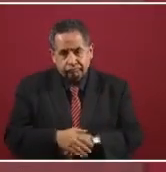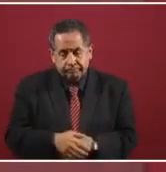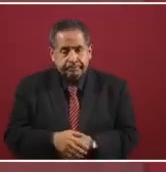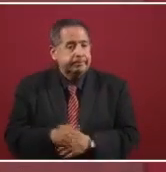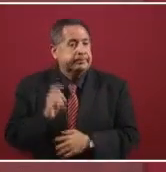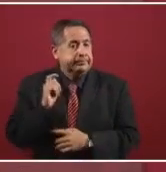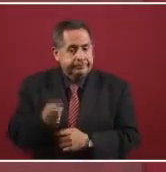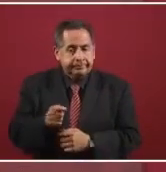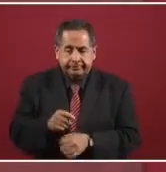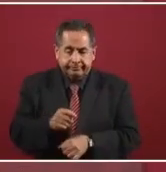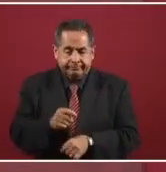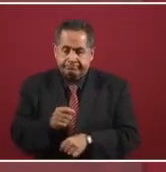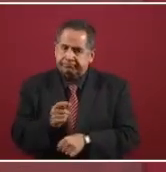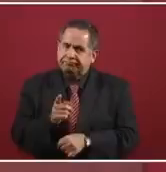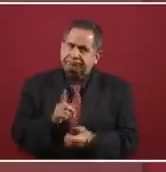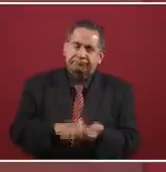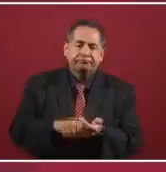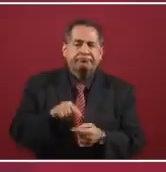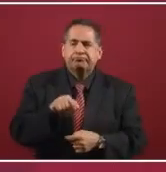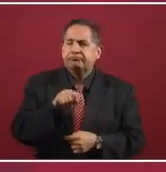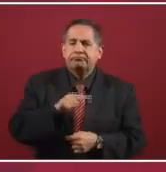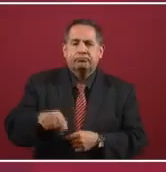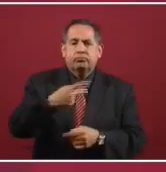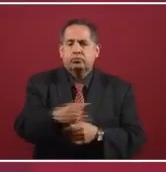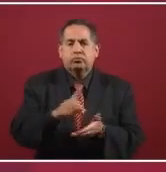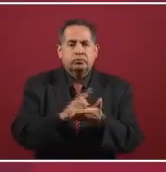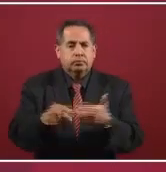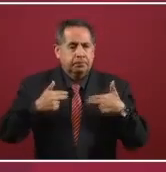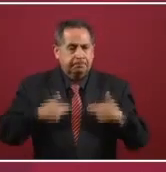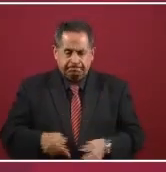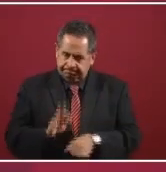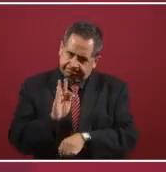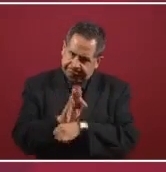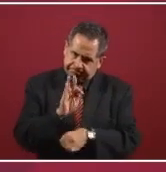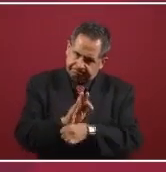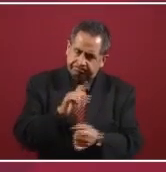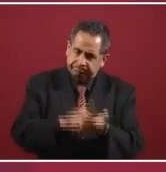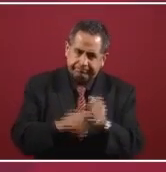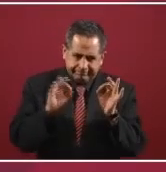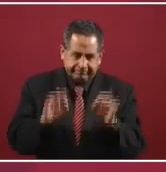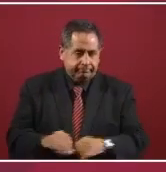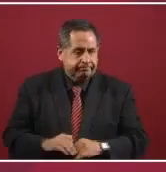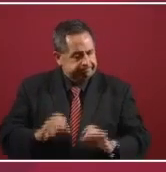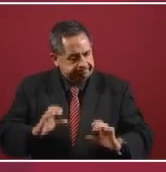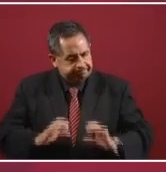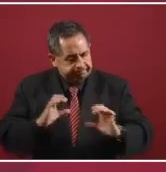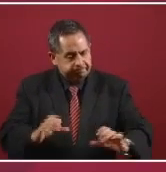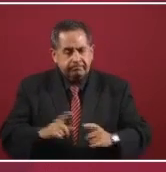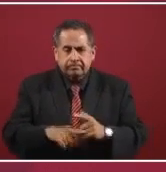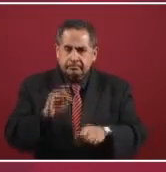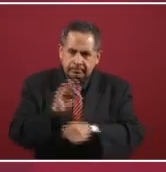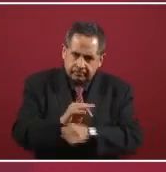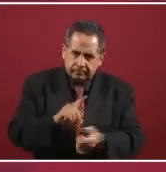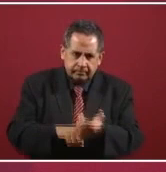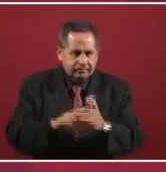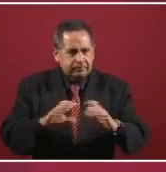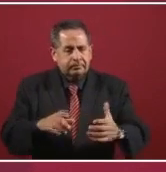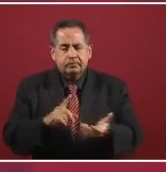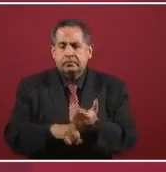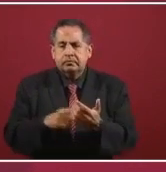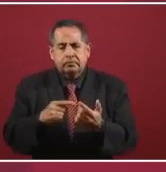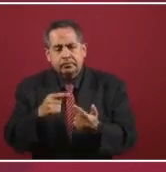defensa de sus derechos humanos, el cuidado, la protección de